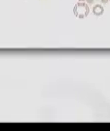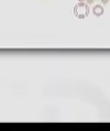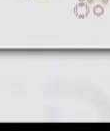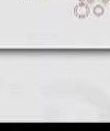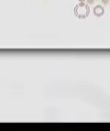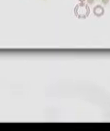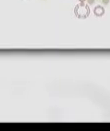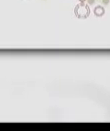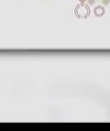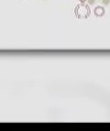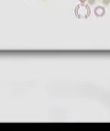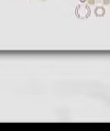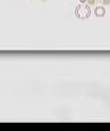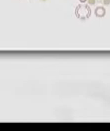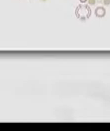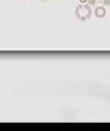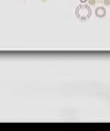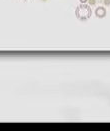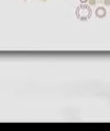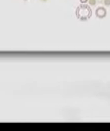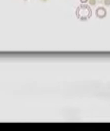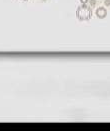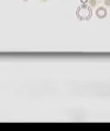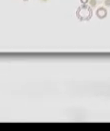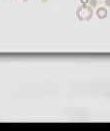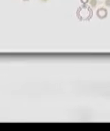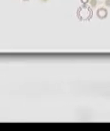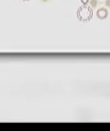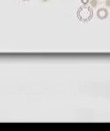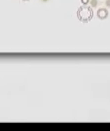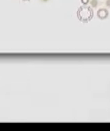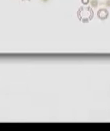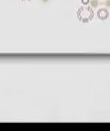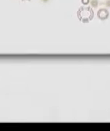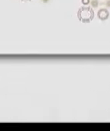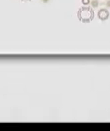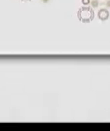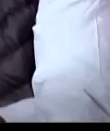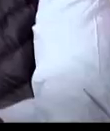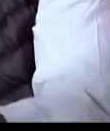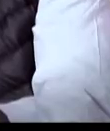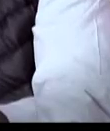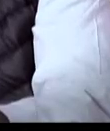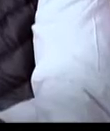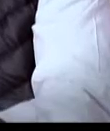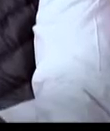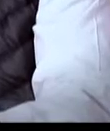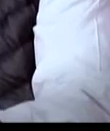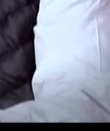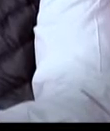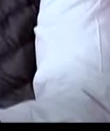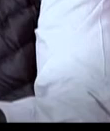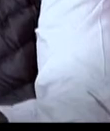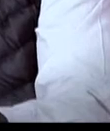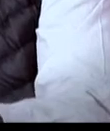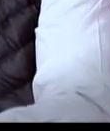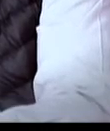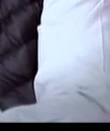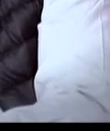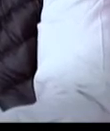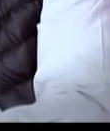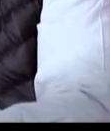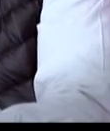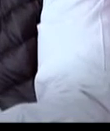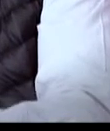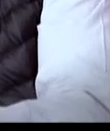vastos análisis buscan impactar directamente en los tomadores de decisiones, refiere Mario Luis Fuentes Alcalá, investigador y profesor